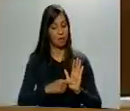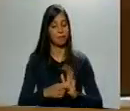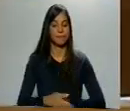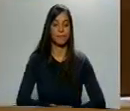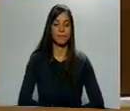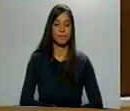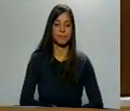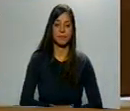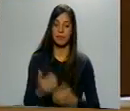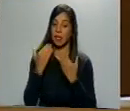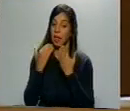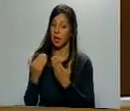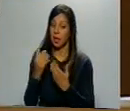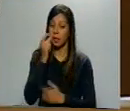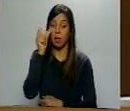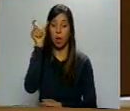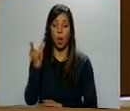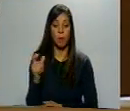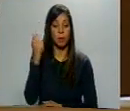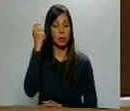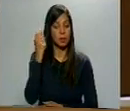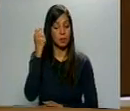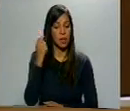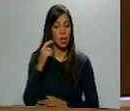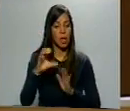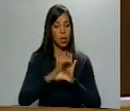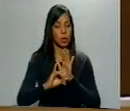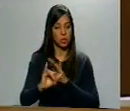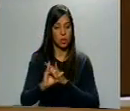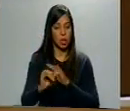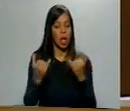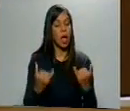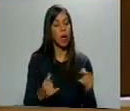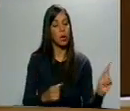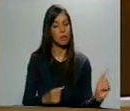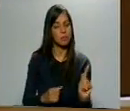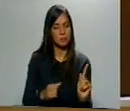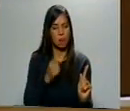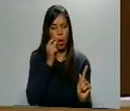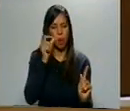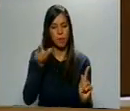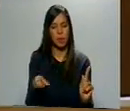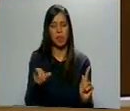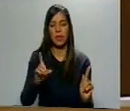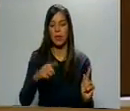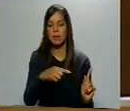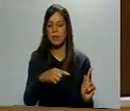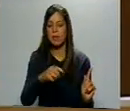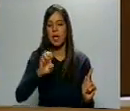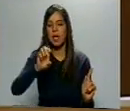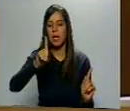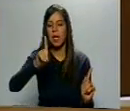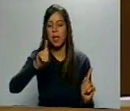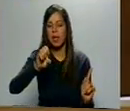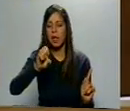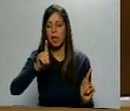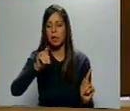Muchas gracias, Constituyente Camacho. Por favor, le doy la palabra al Constituyente Eduardo Piñate, Presidente de la